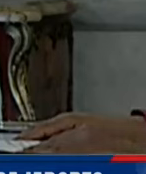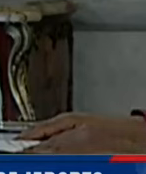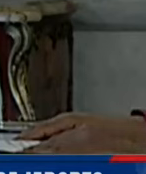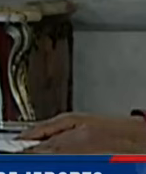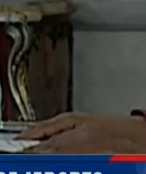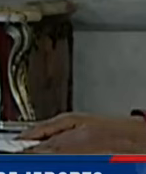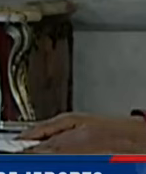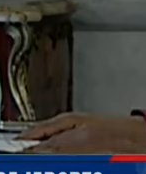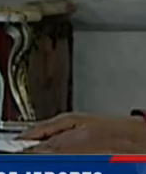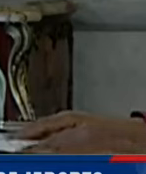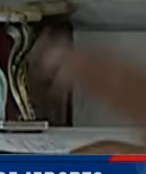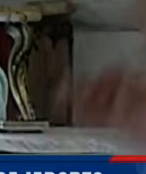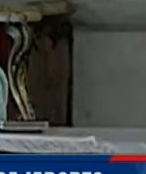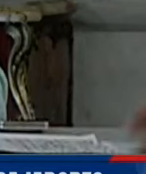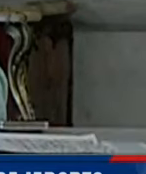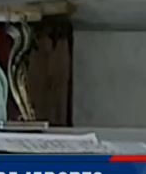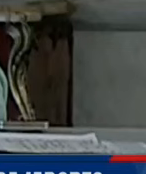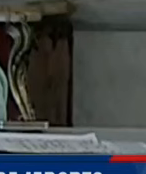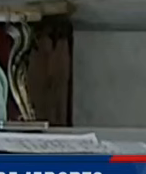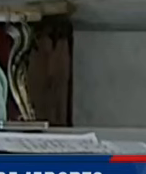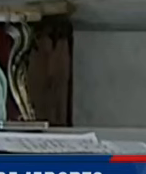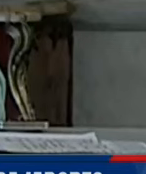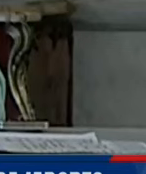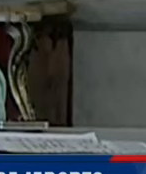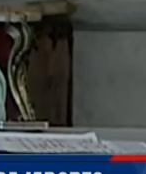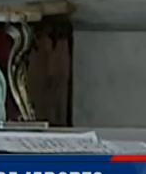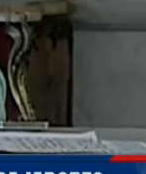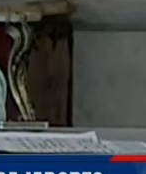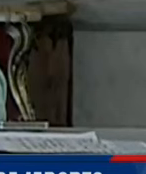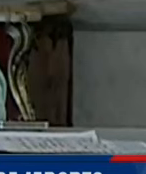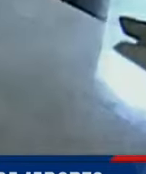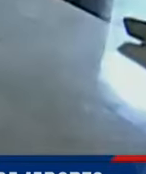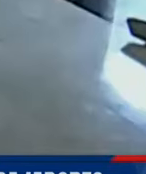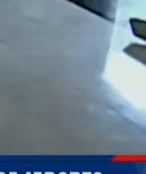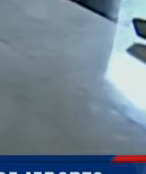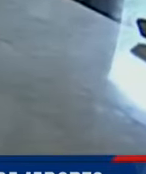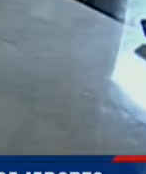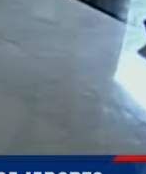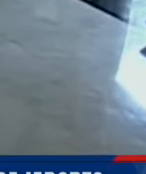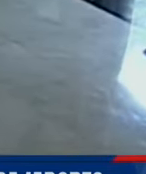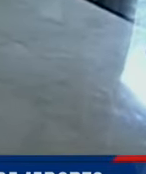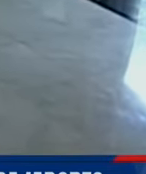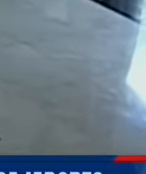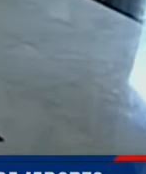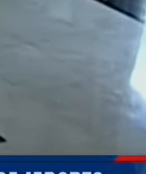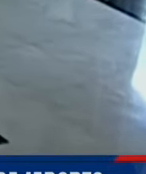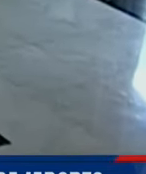valores y alimentos para el pueblo. Bueno, vamos a iniciar esta conversación.